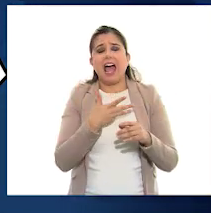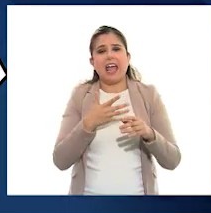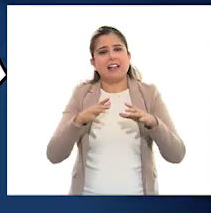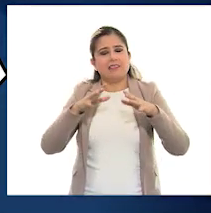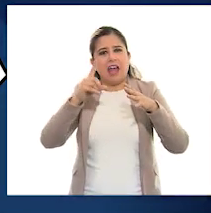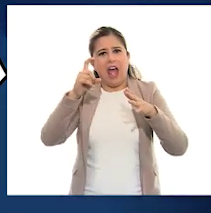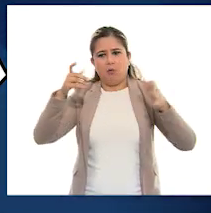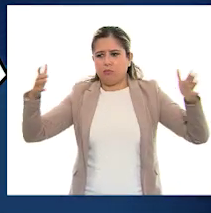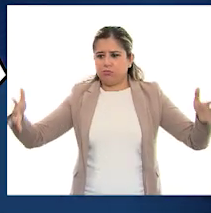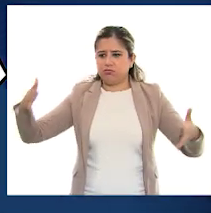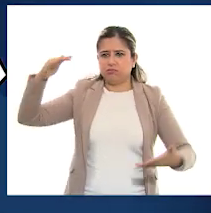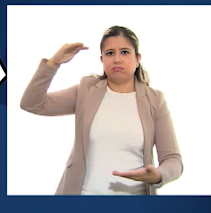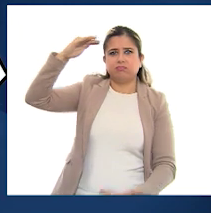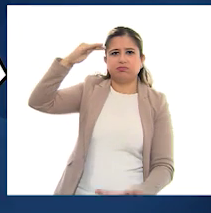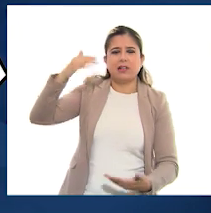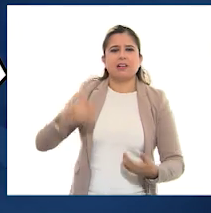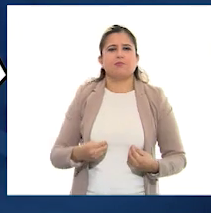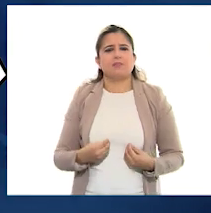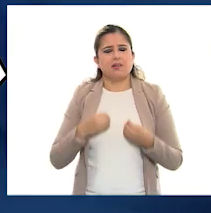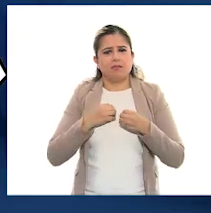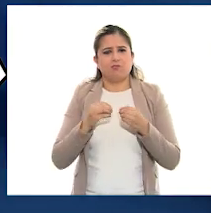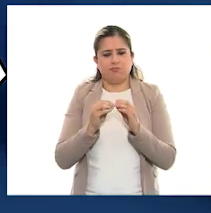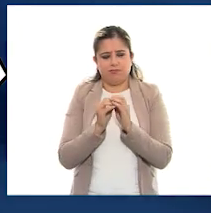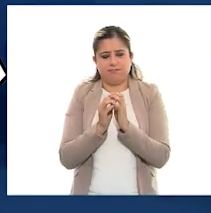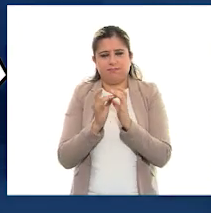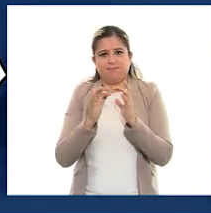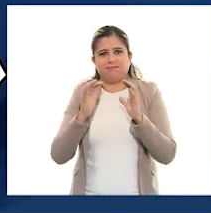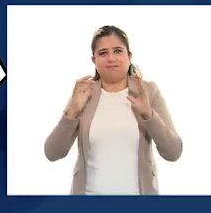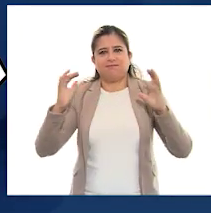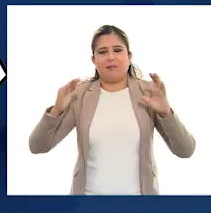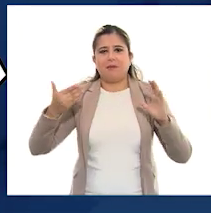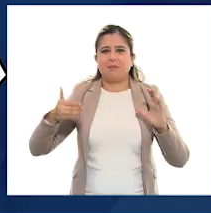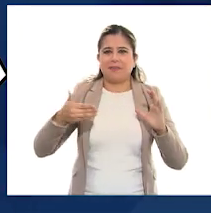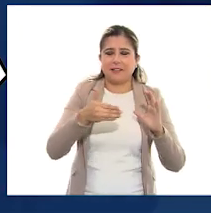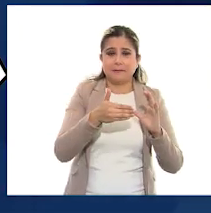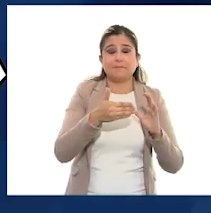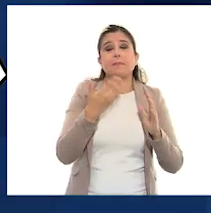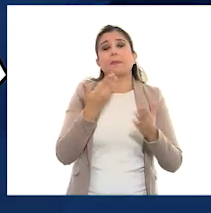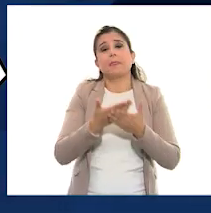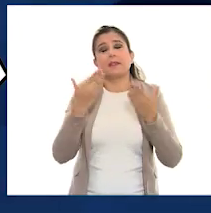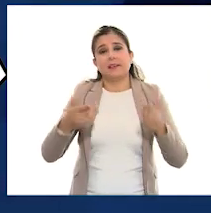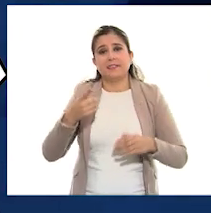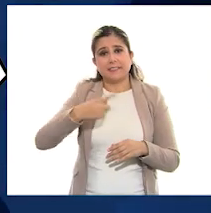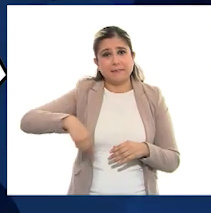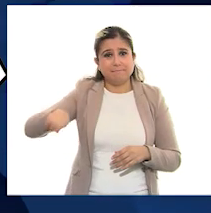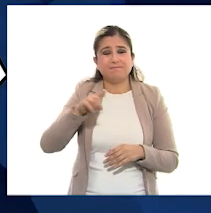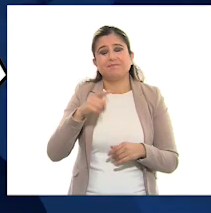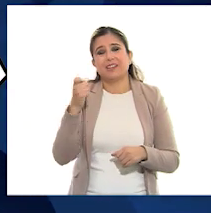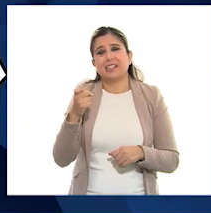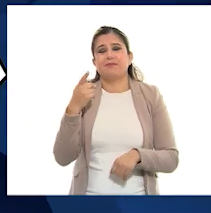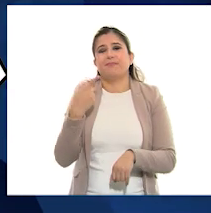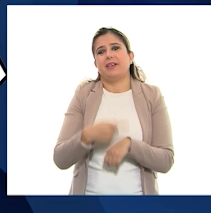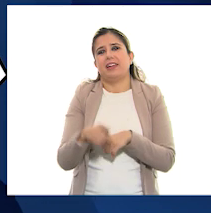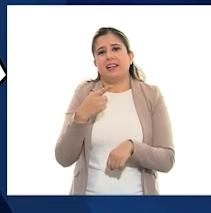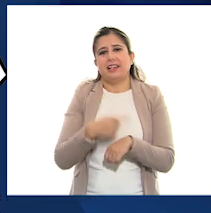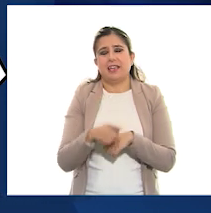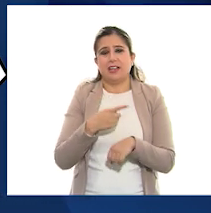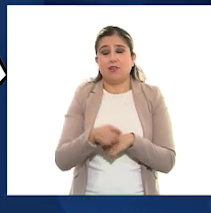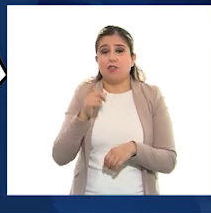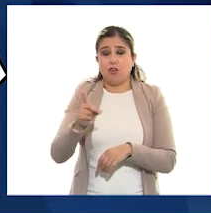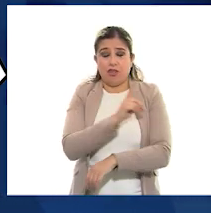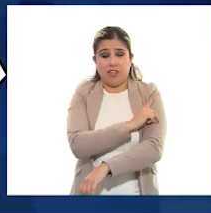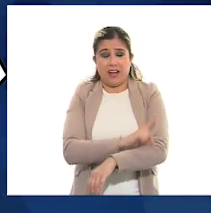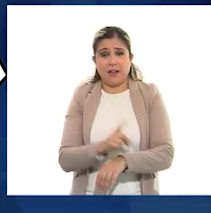que permiten que sus bebés sobrevivan y crezcan. Sin embargo, ahora todo esto está en riesgo. El